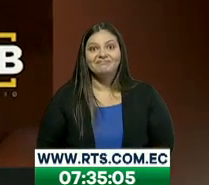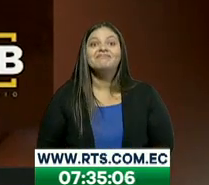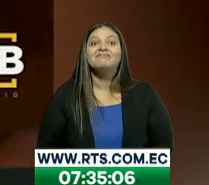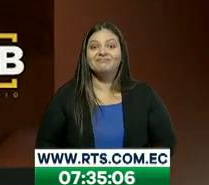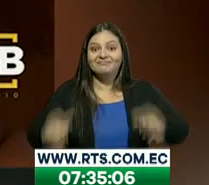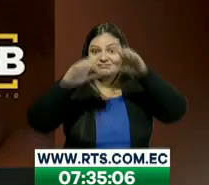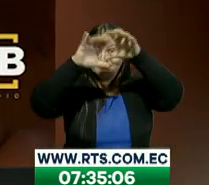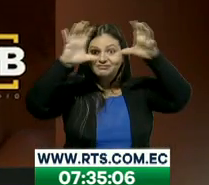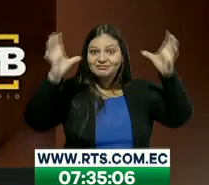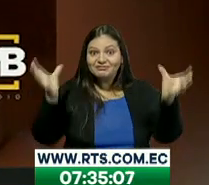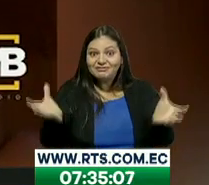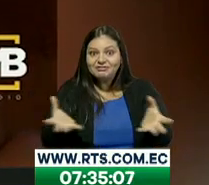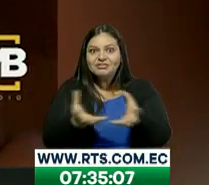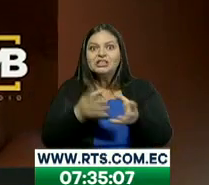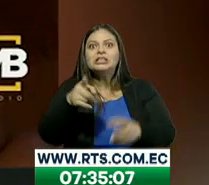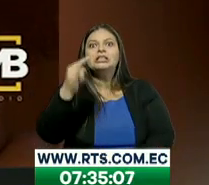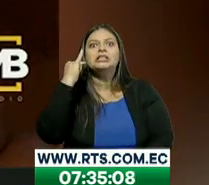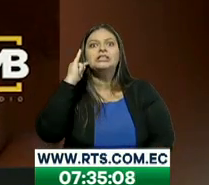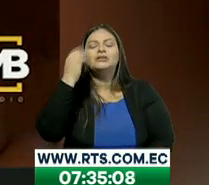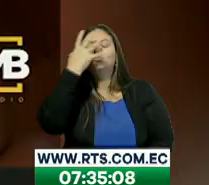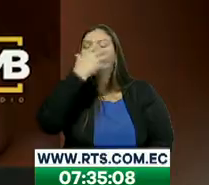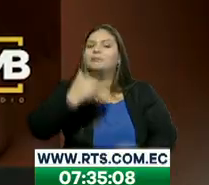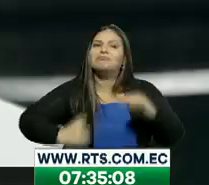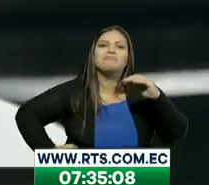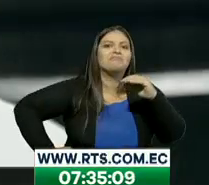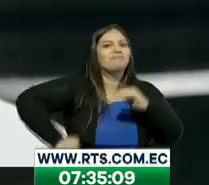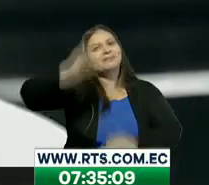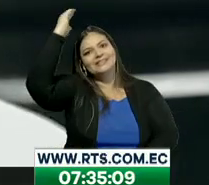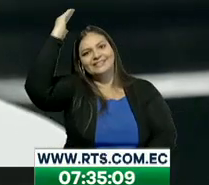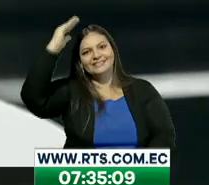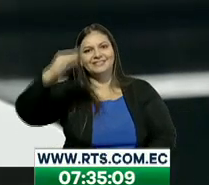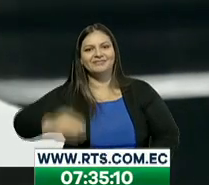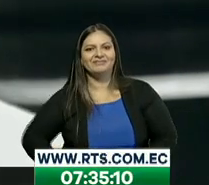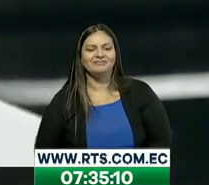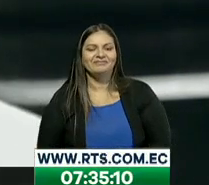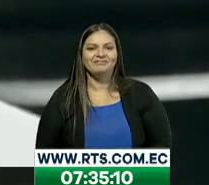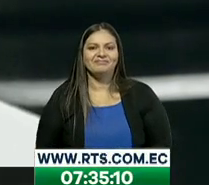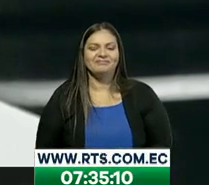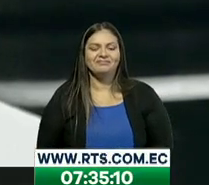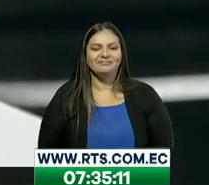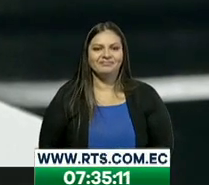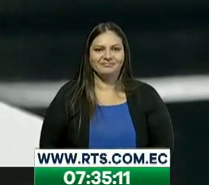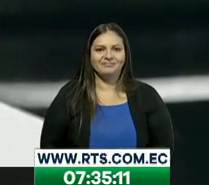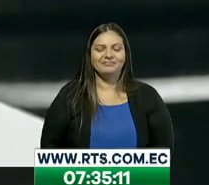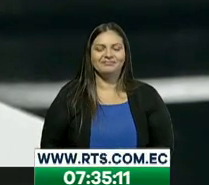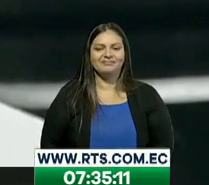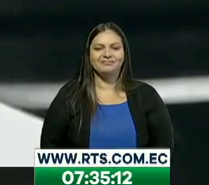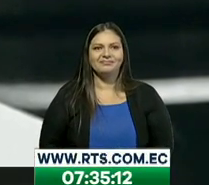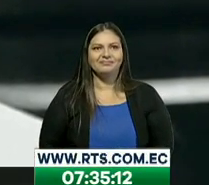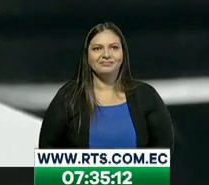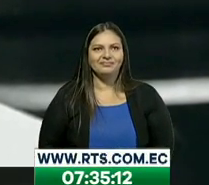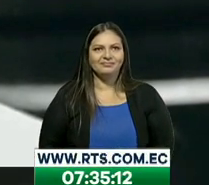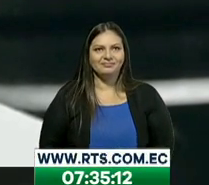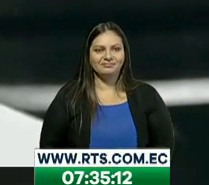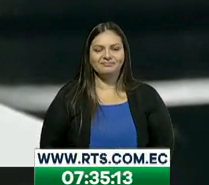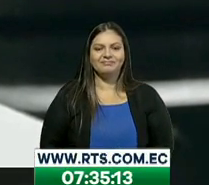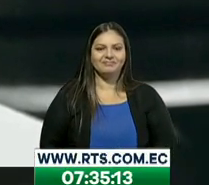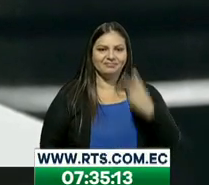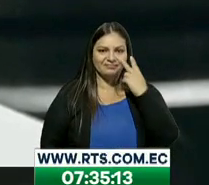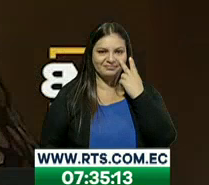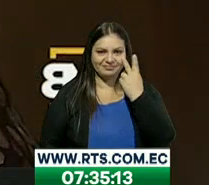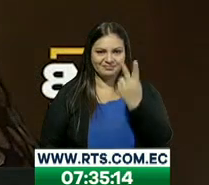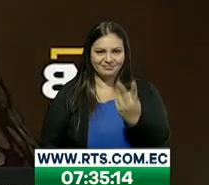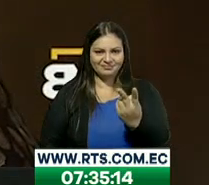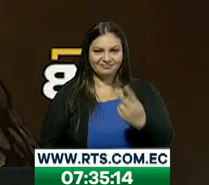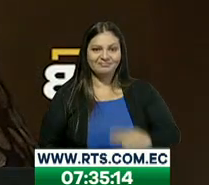del mundo. Sin duda una futura modelo. Pero por supuesto que sí, claro que sí. Ahí está, vemos nuevamente en imágenes lo que esto, lo que ha